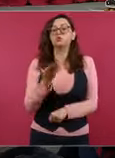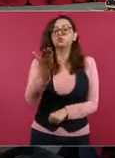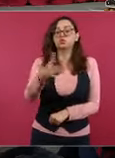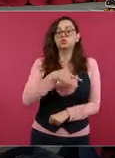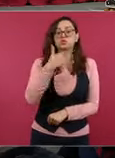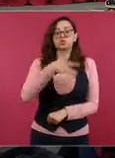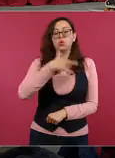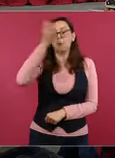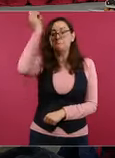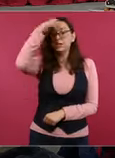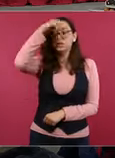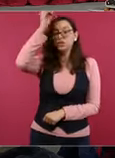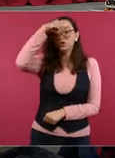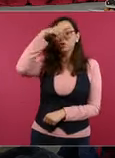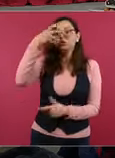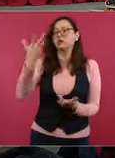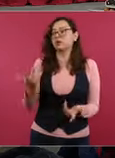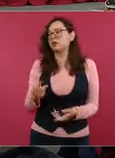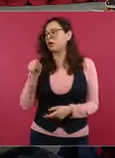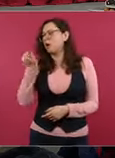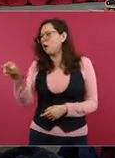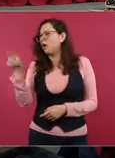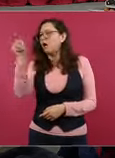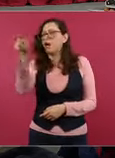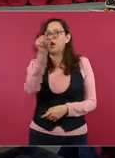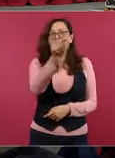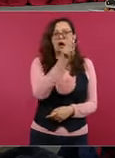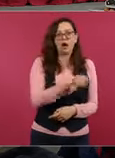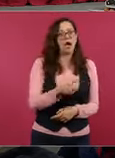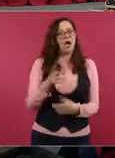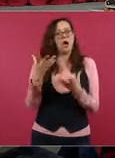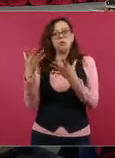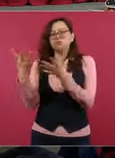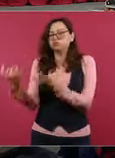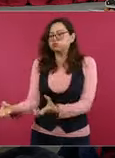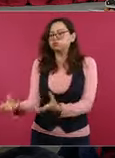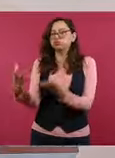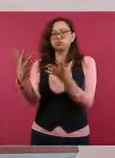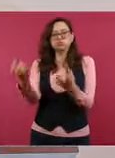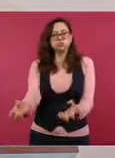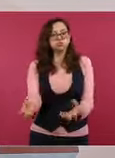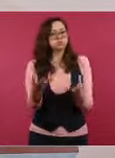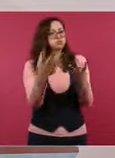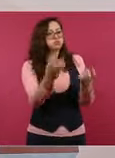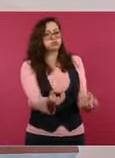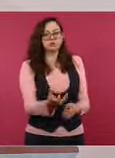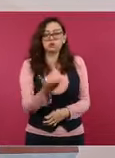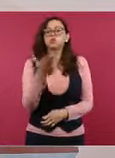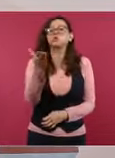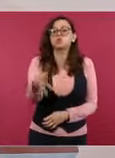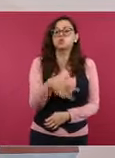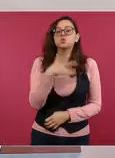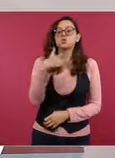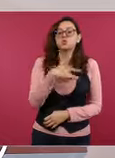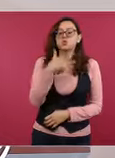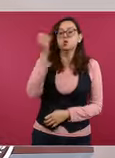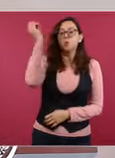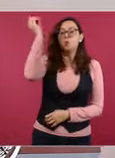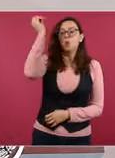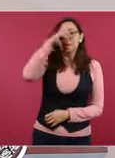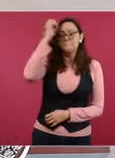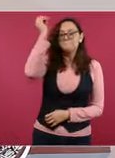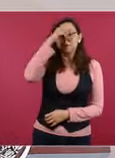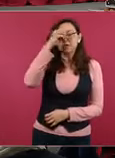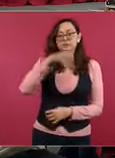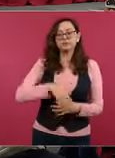bueno, también hay crisis en otros estados y sobre todo en la ciudad. ¿Qué opinión le merece, presidente? Bueno, primero que estoy